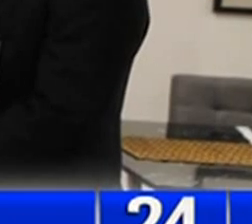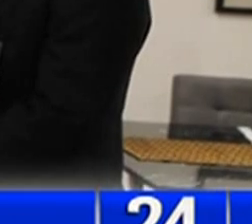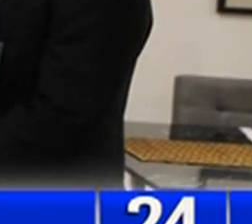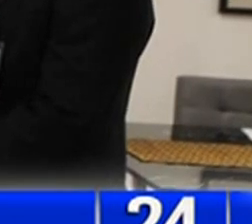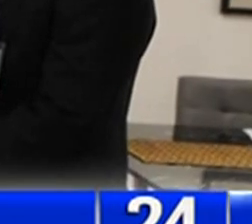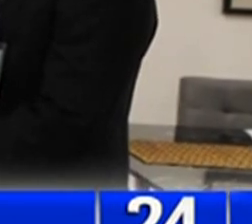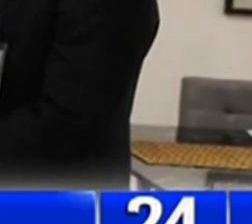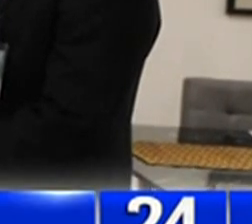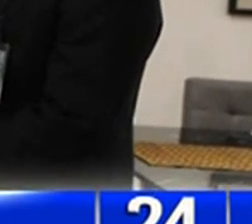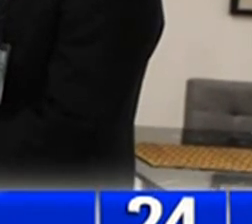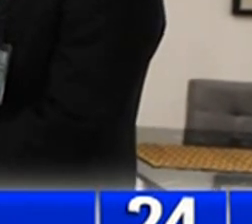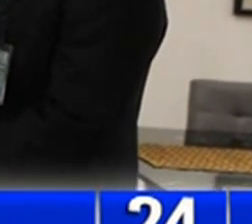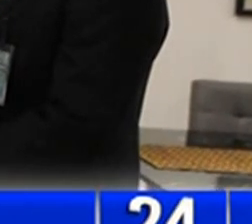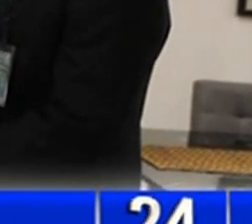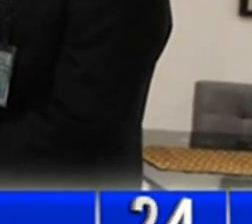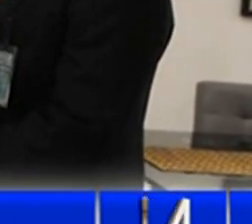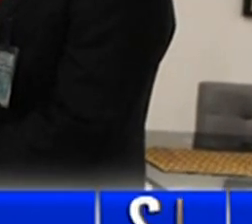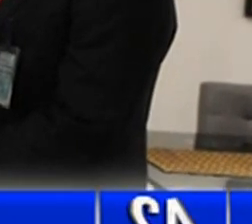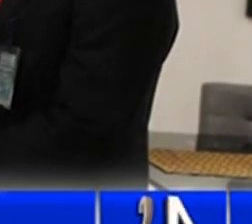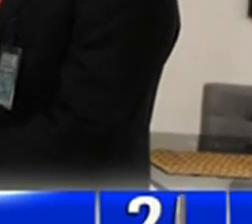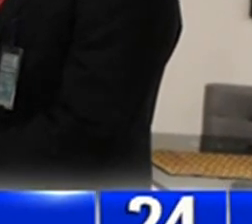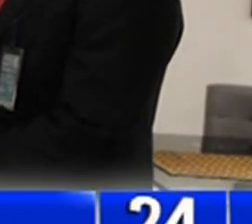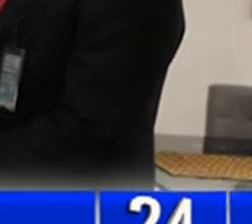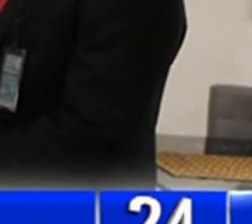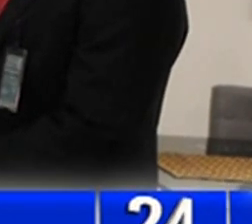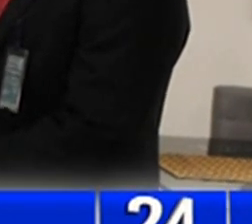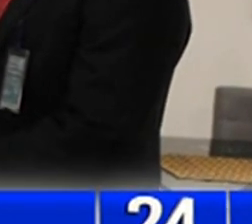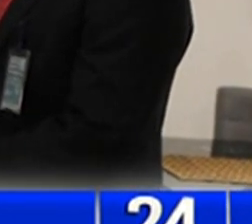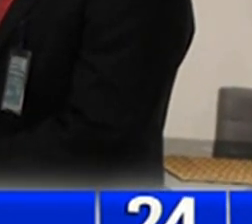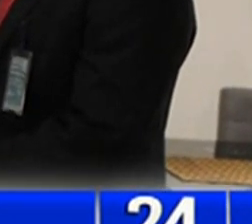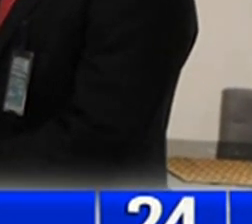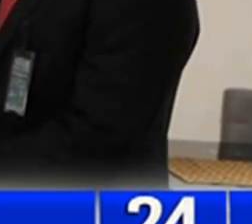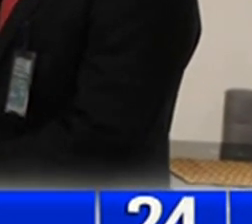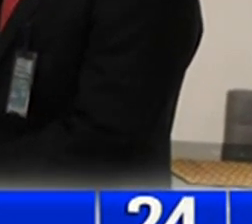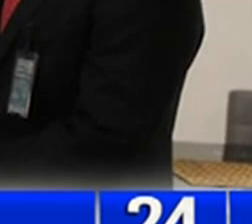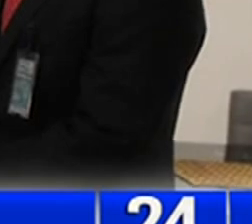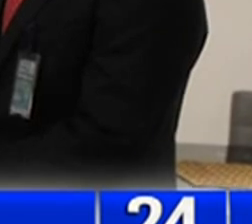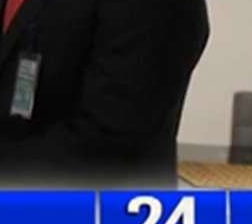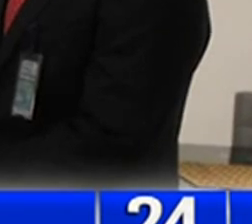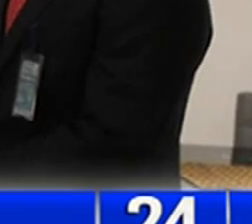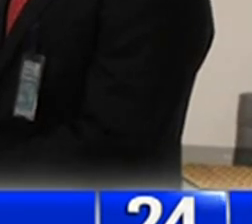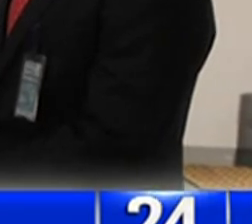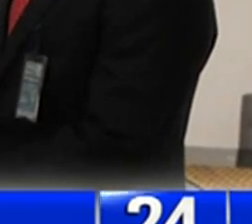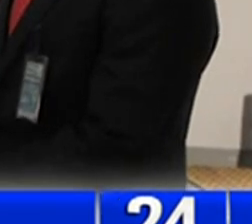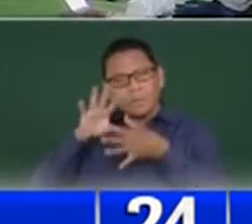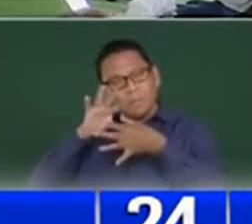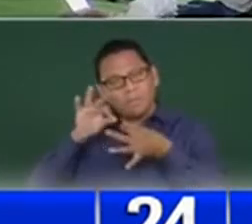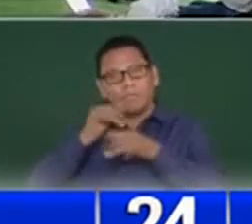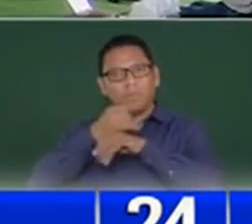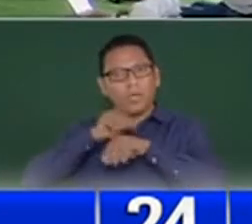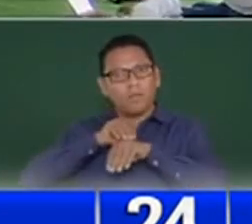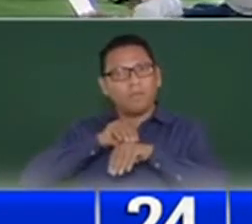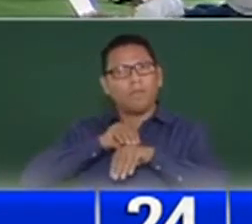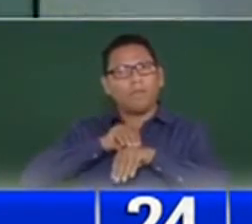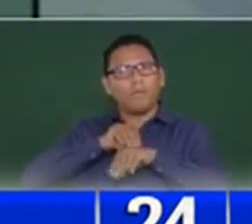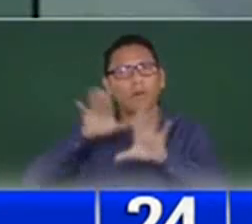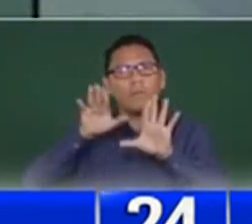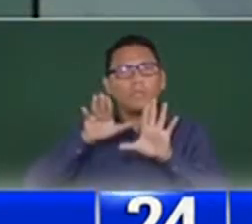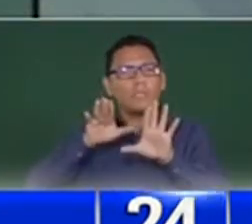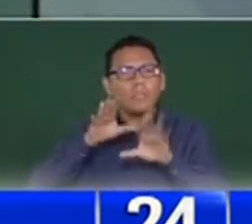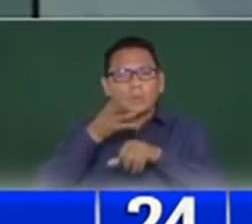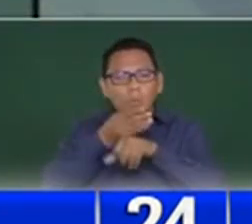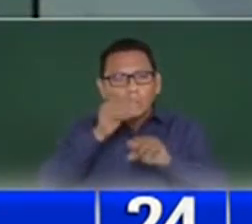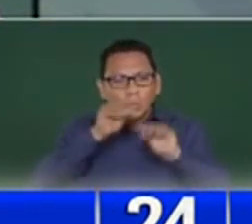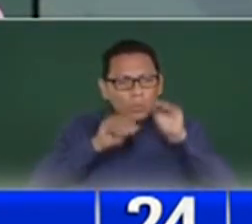proteja a quienes son perseguidos. Estas